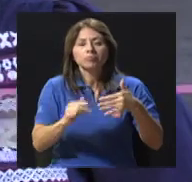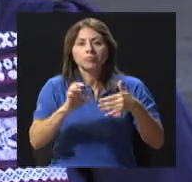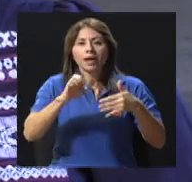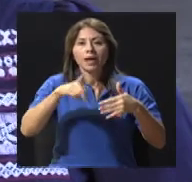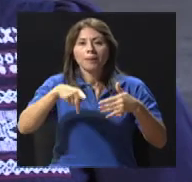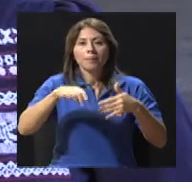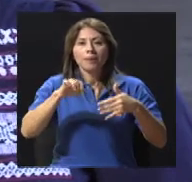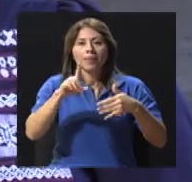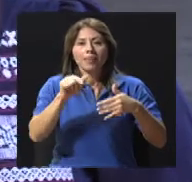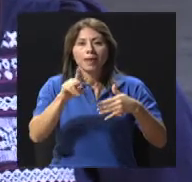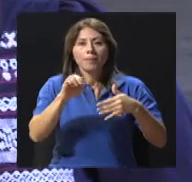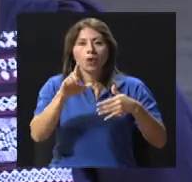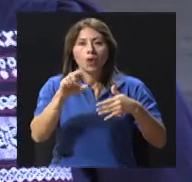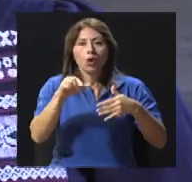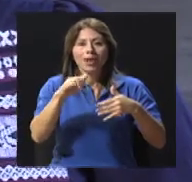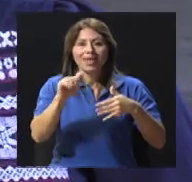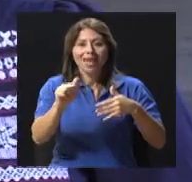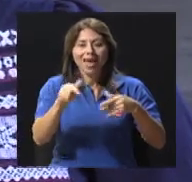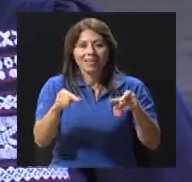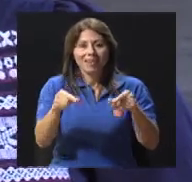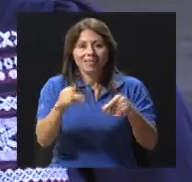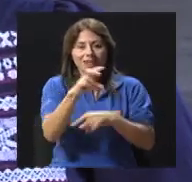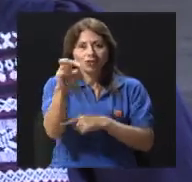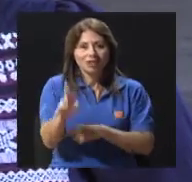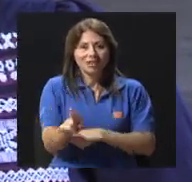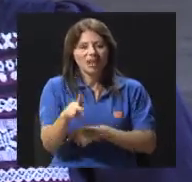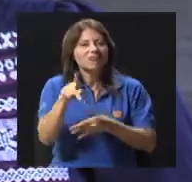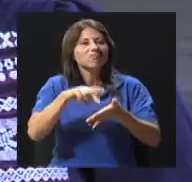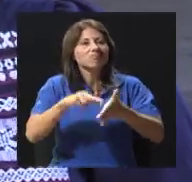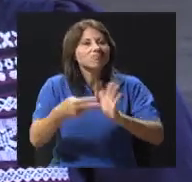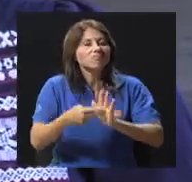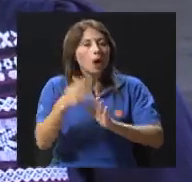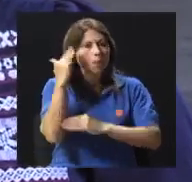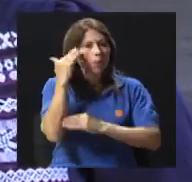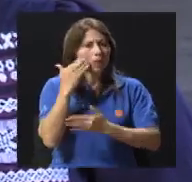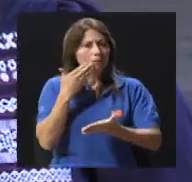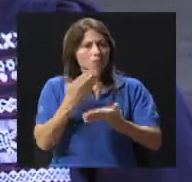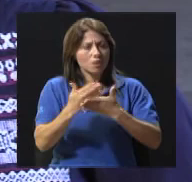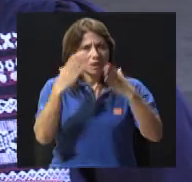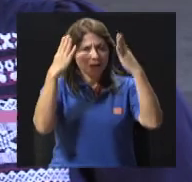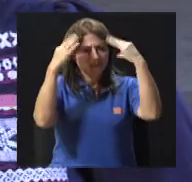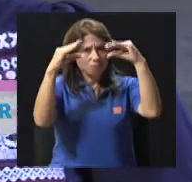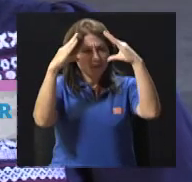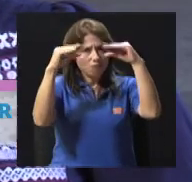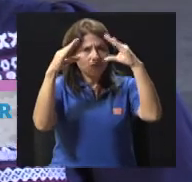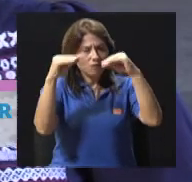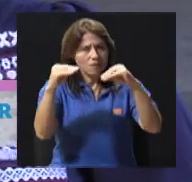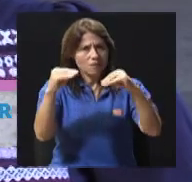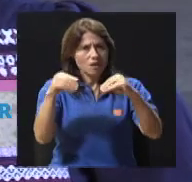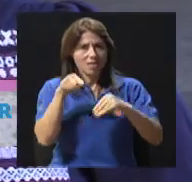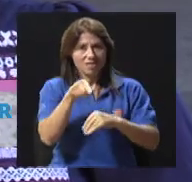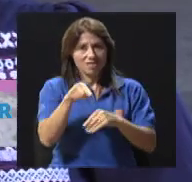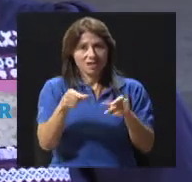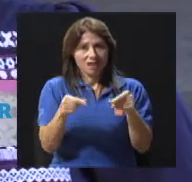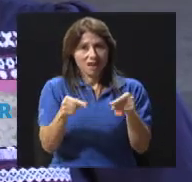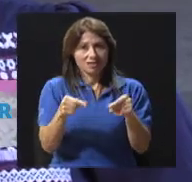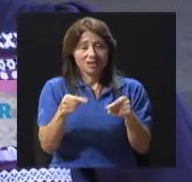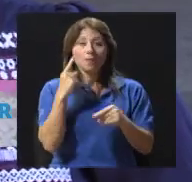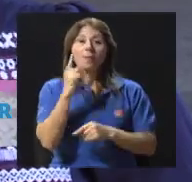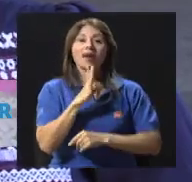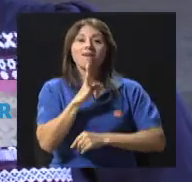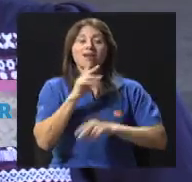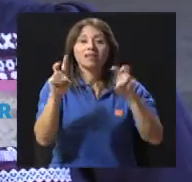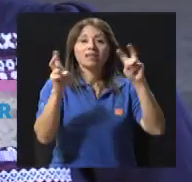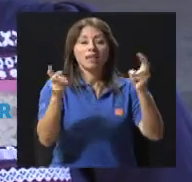Costa Rica. ¿Qué significa esto y por qué es útil esta información que genera el estudio del cáncer en nuestro país? Para hablar sobre este